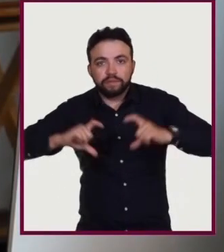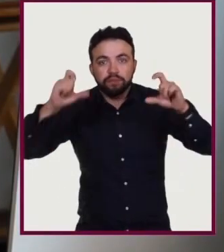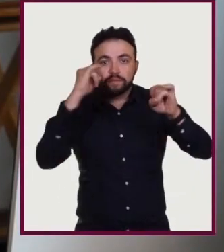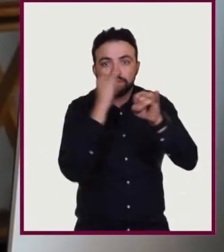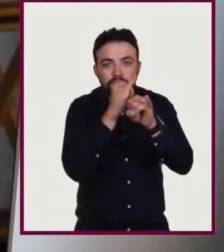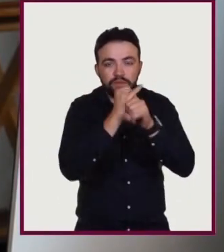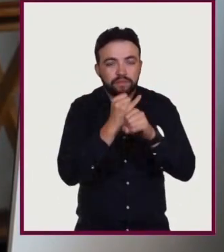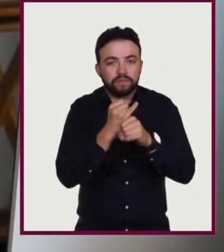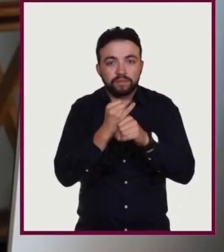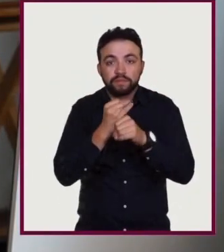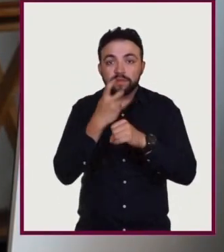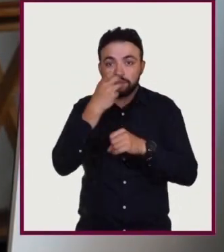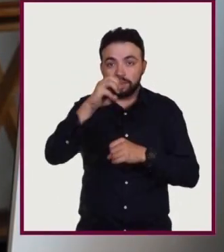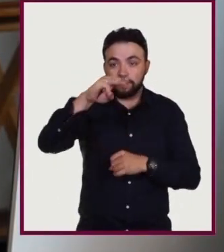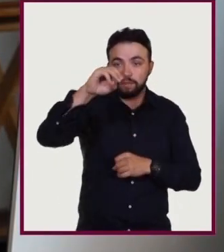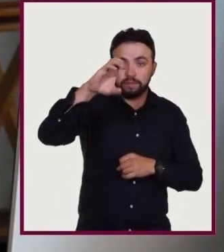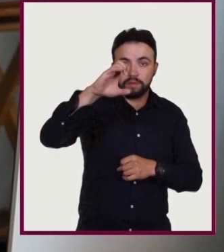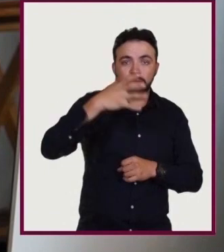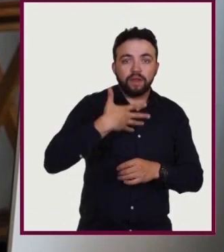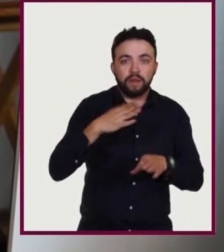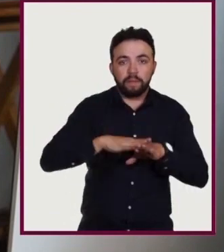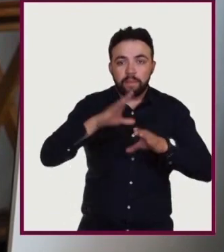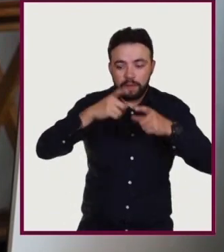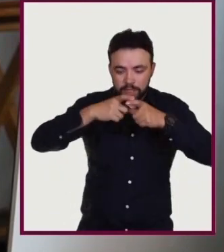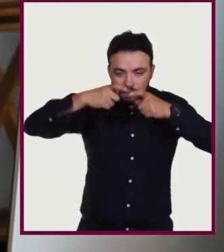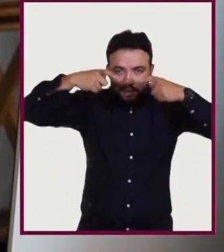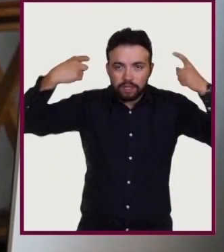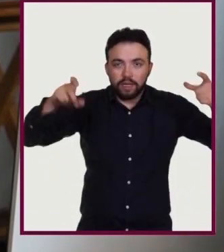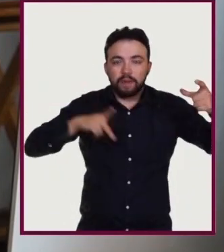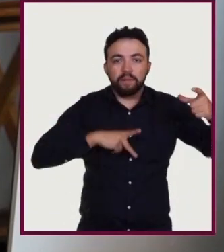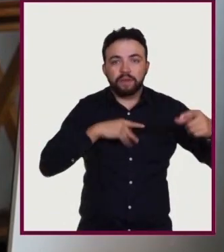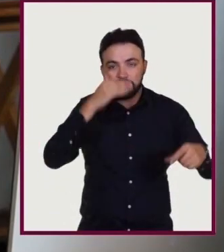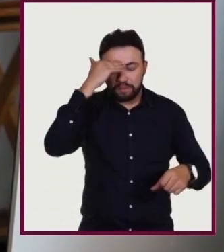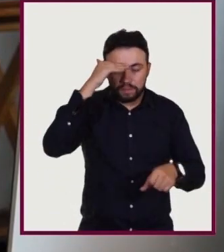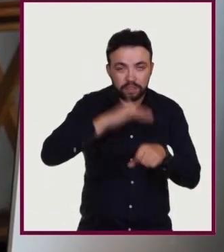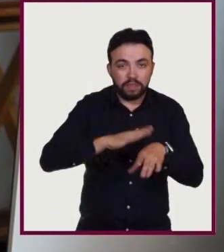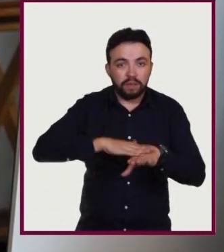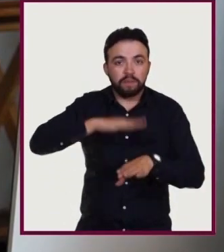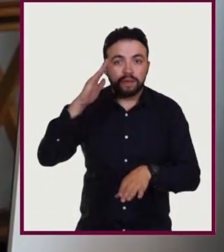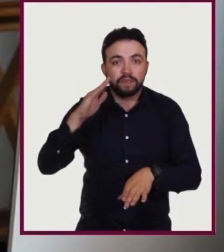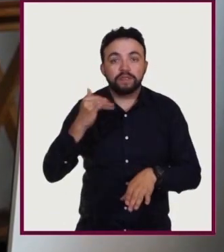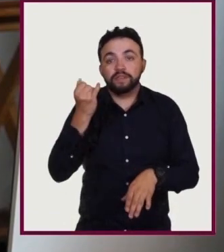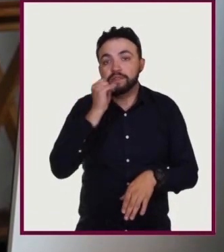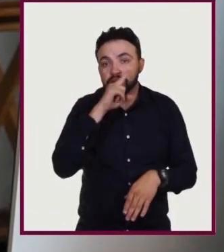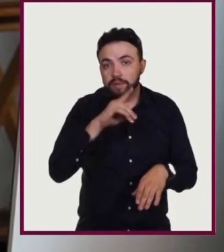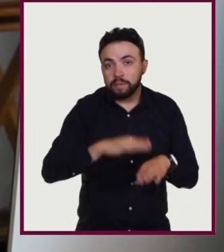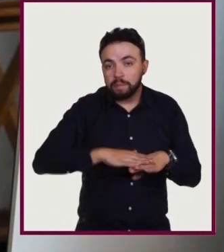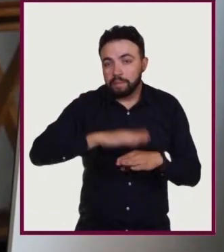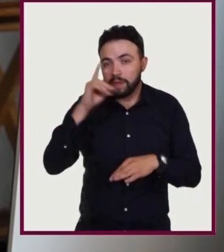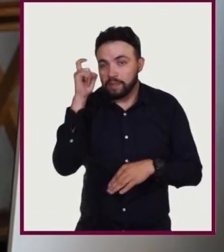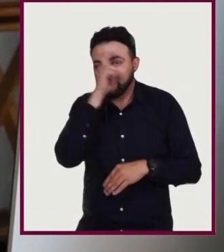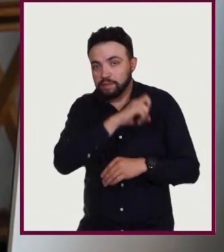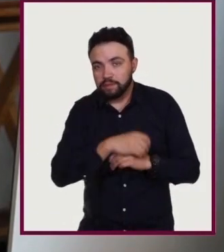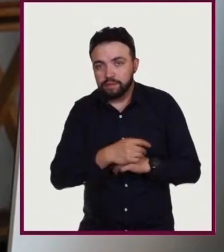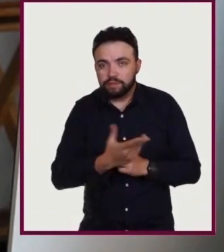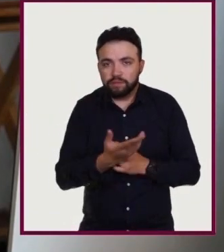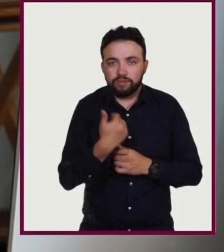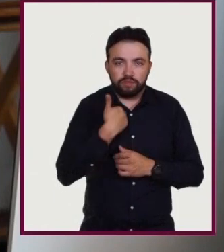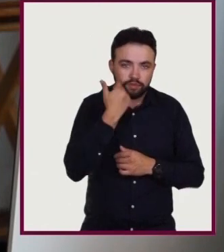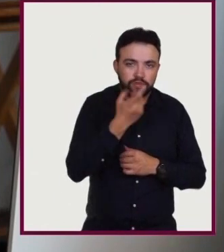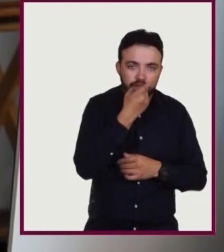amplían nuestra capacidad de memoria y la complejizan. Entonces podríamos decir que los